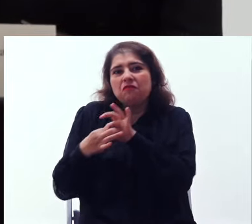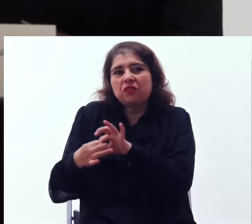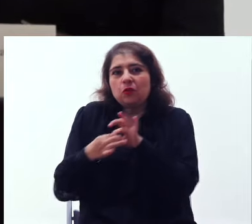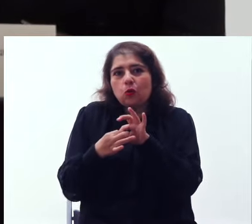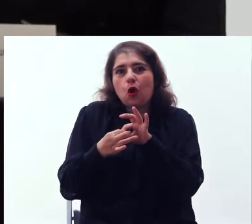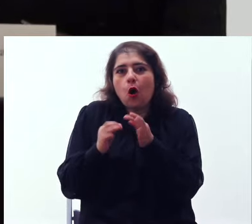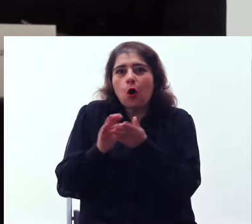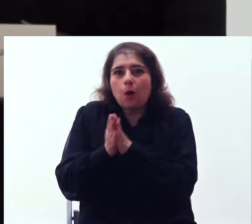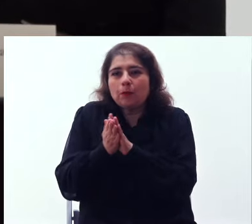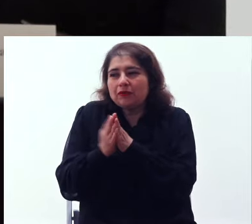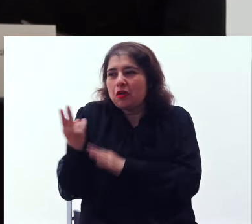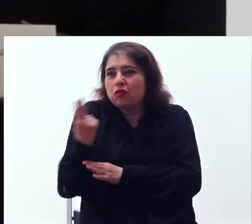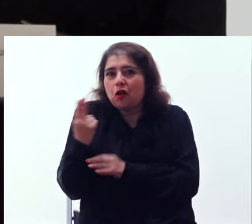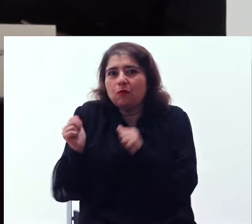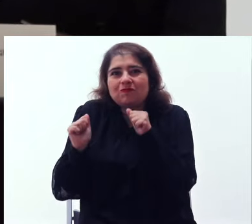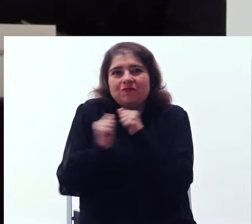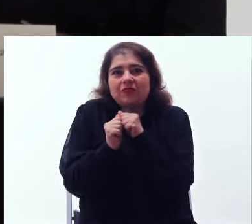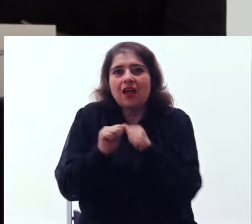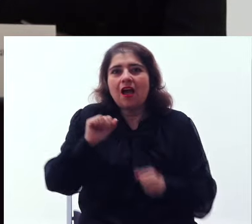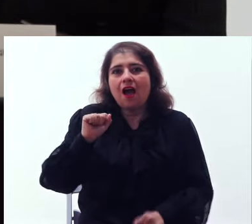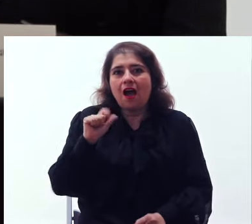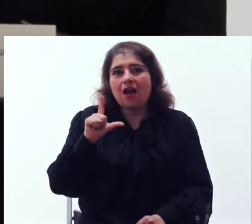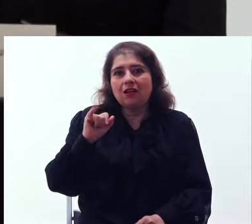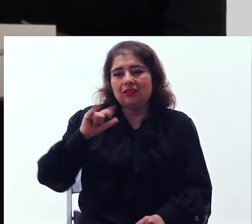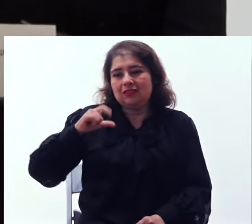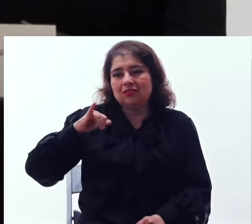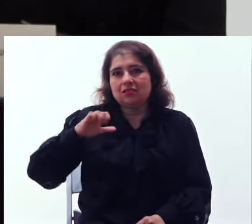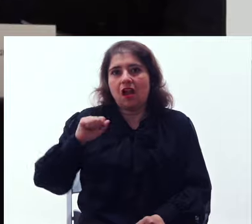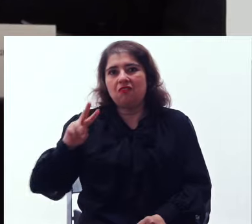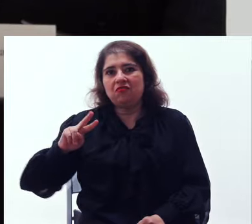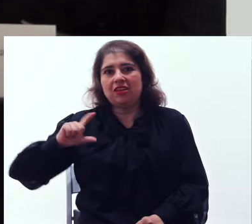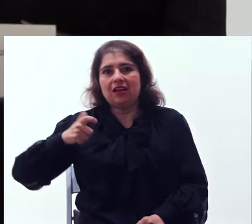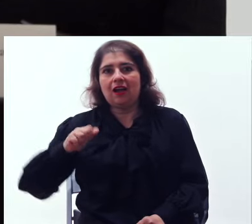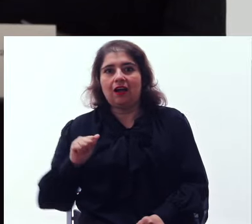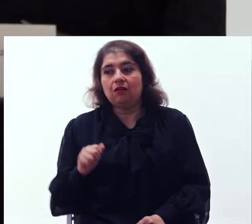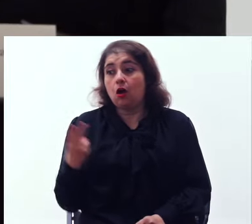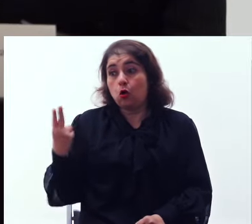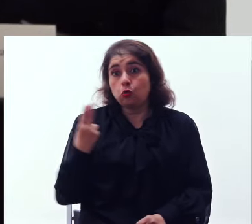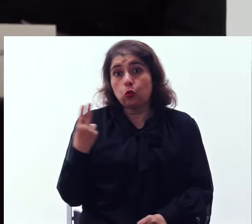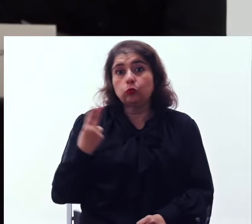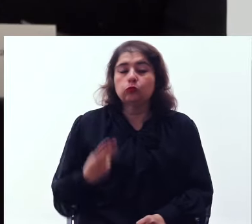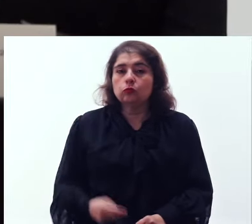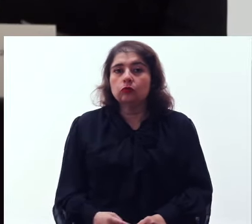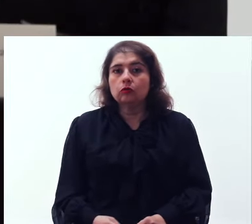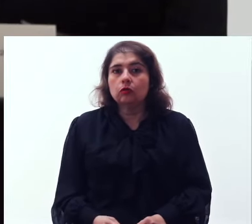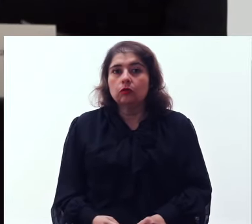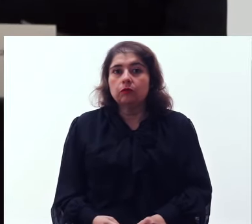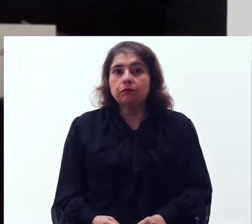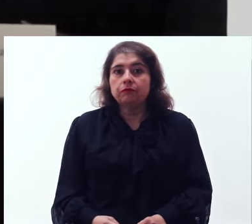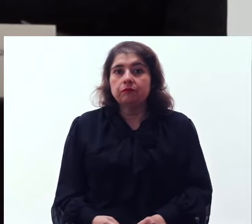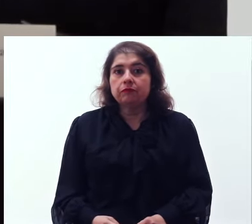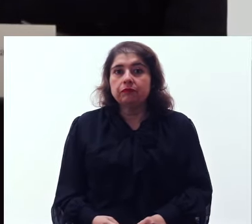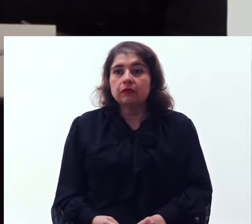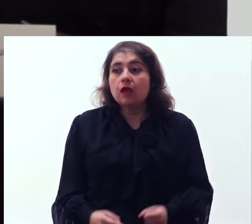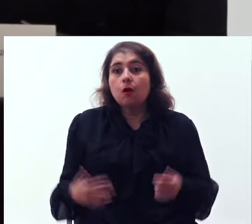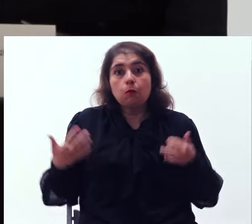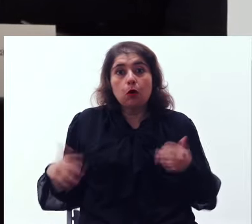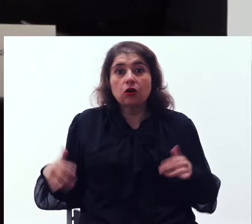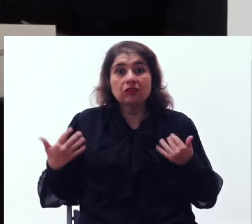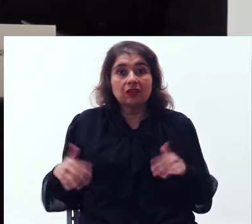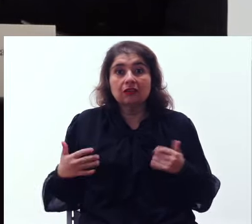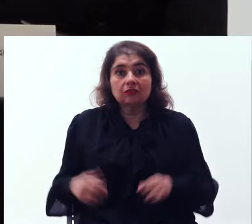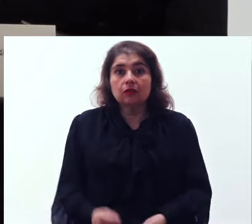de el vínculo y la complicidad con Alicia Vega, ¿no es cierto?, que también tuvo una